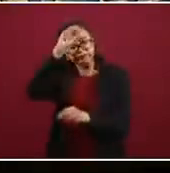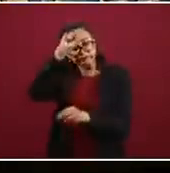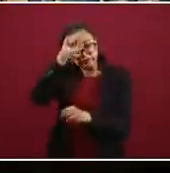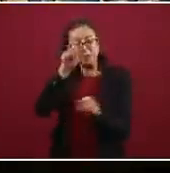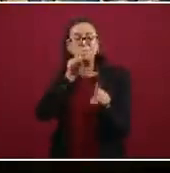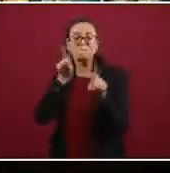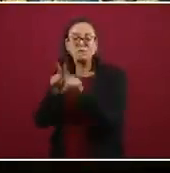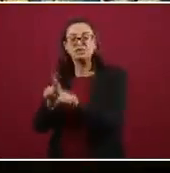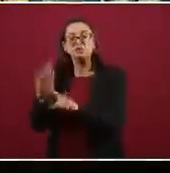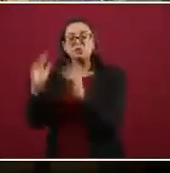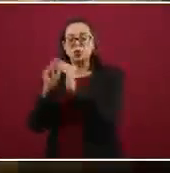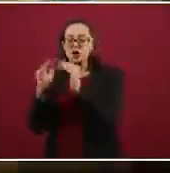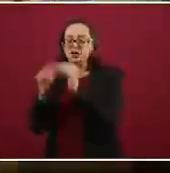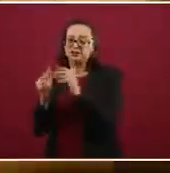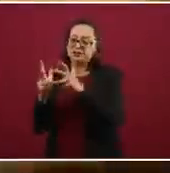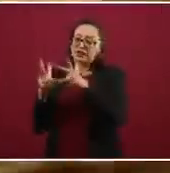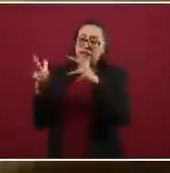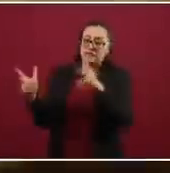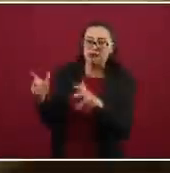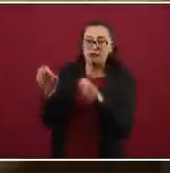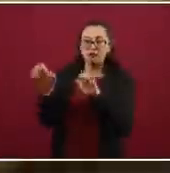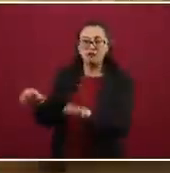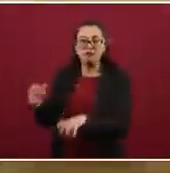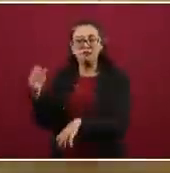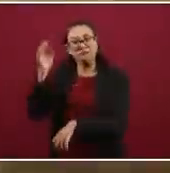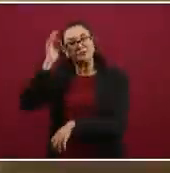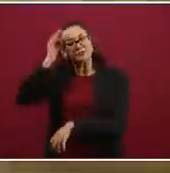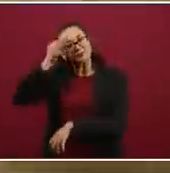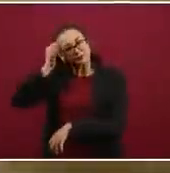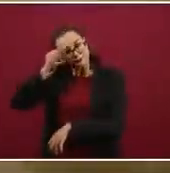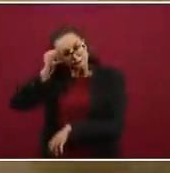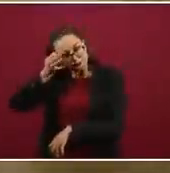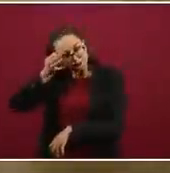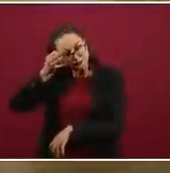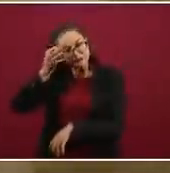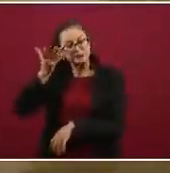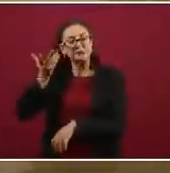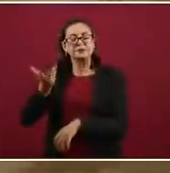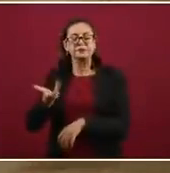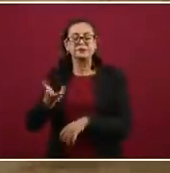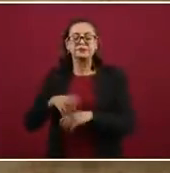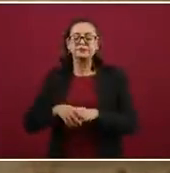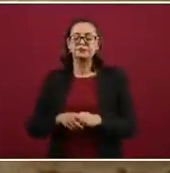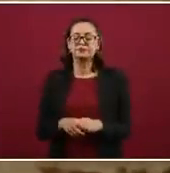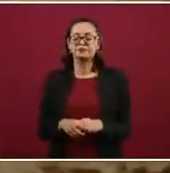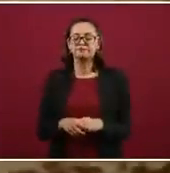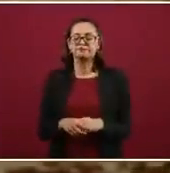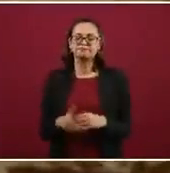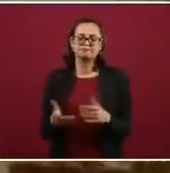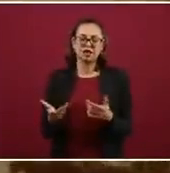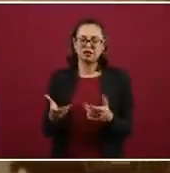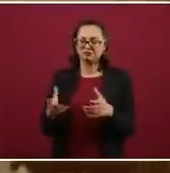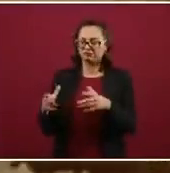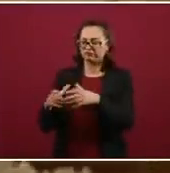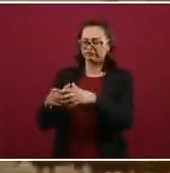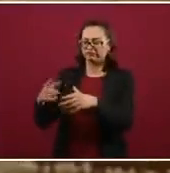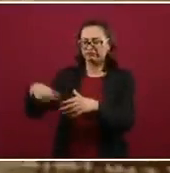sirvientes domésticos en las ciudades de las grandes haciendas. Era una especie